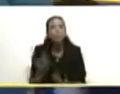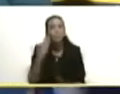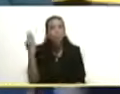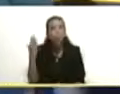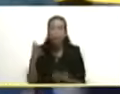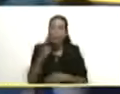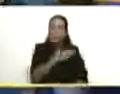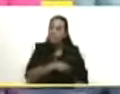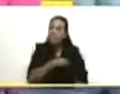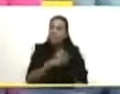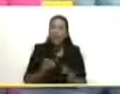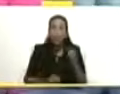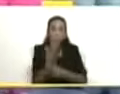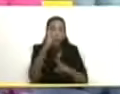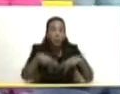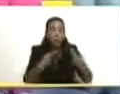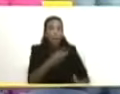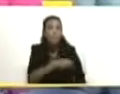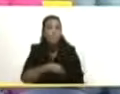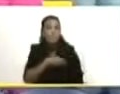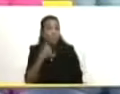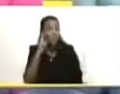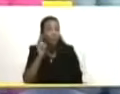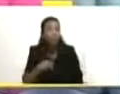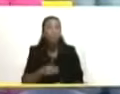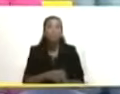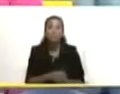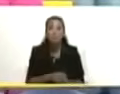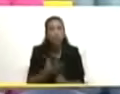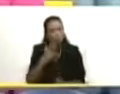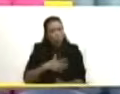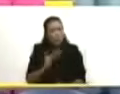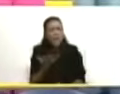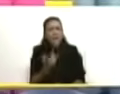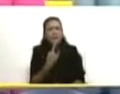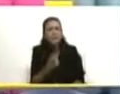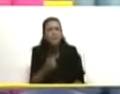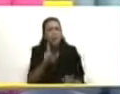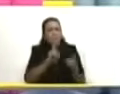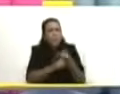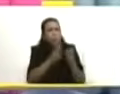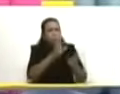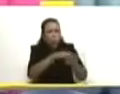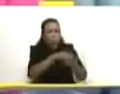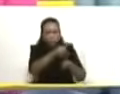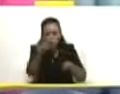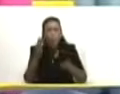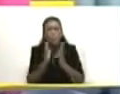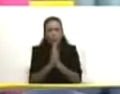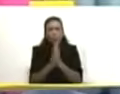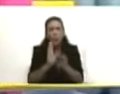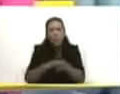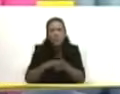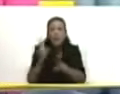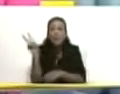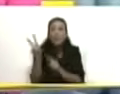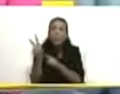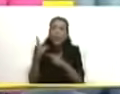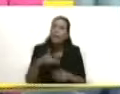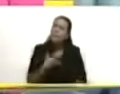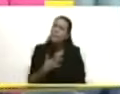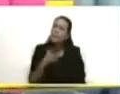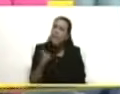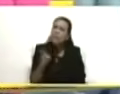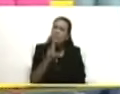grandes misiones. La nueva generación de grandes misiones. Y yo quisiera que tú le dijeras a la juventud y a Venezuela, ¿qué